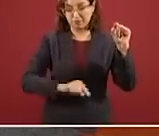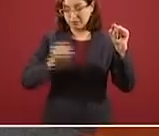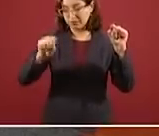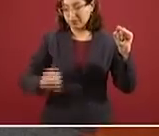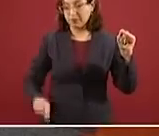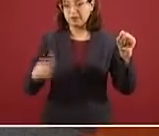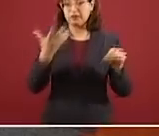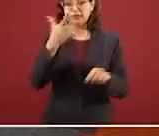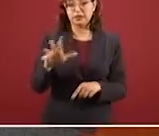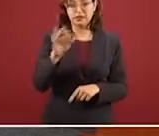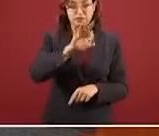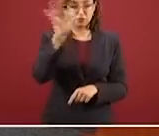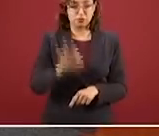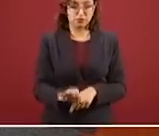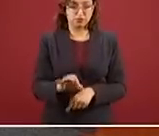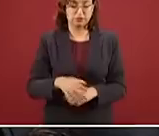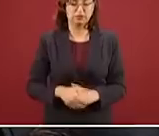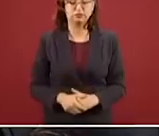nacional, por eso